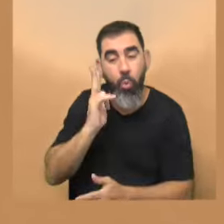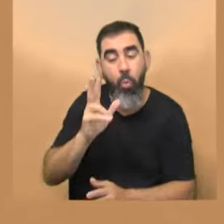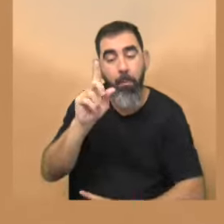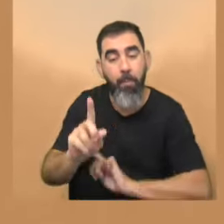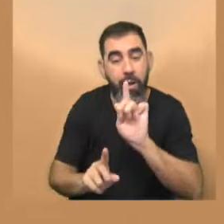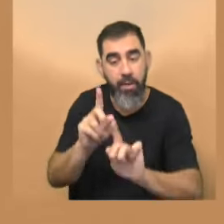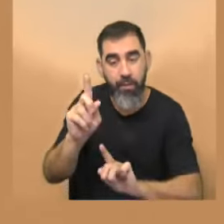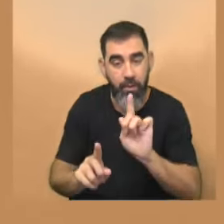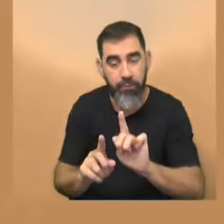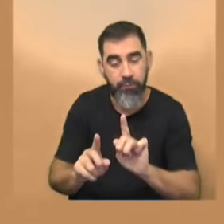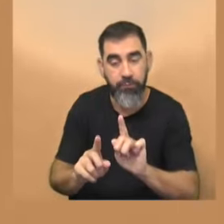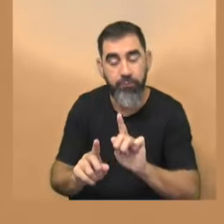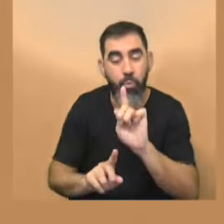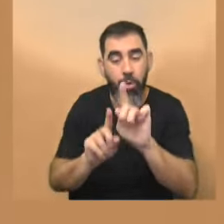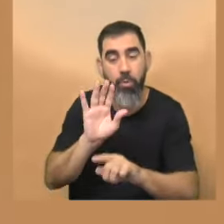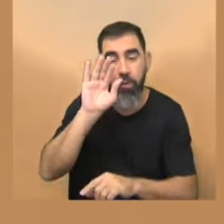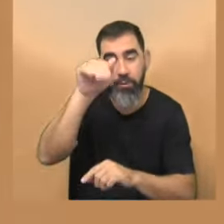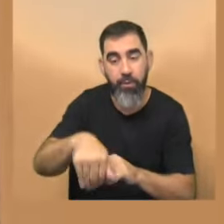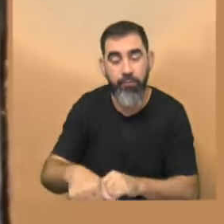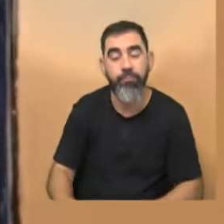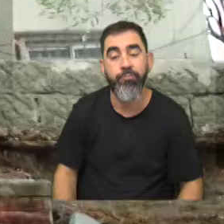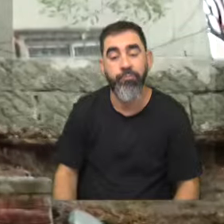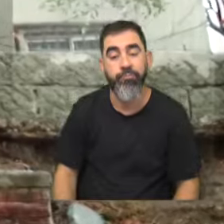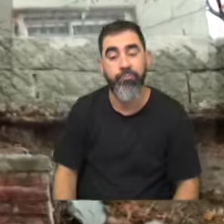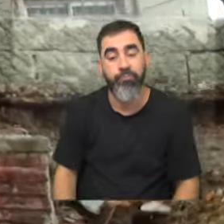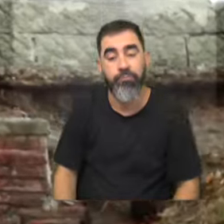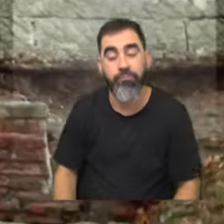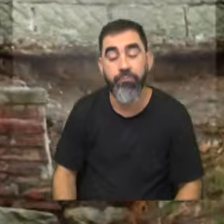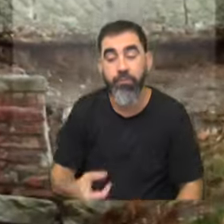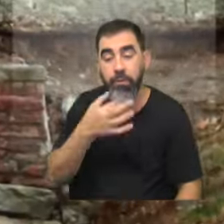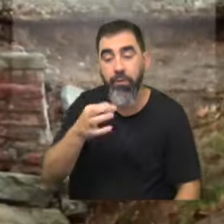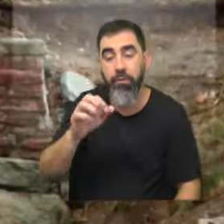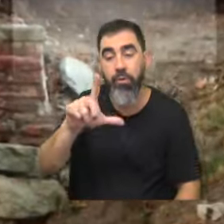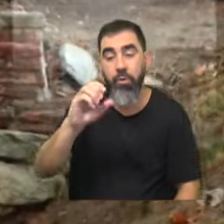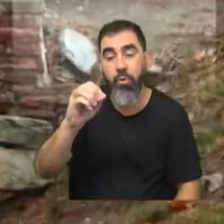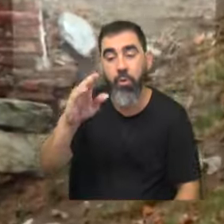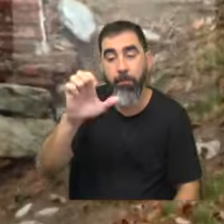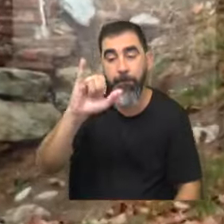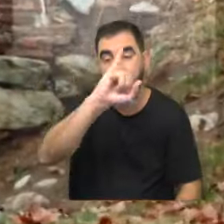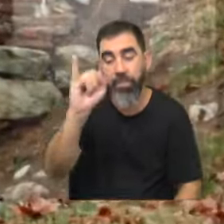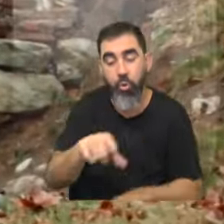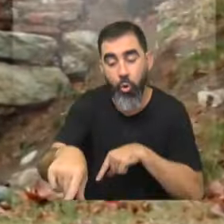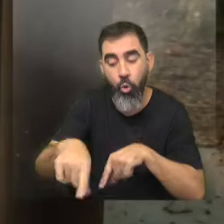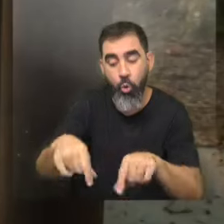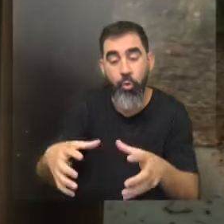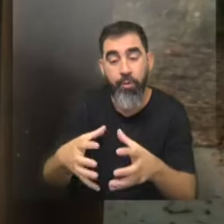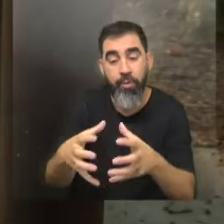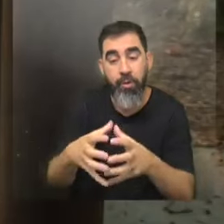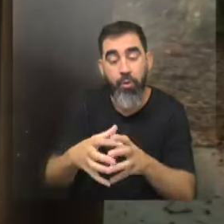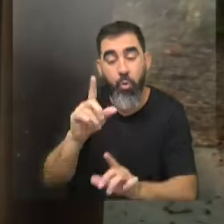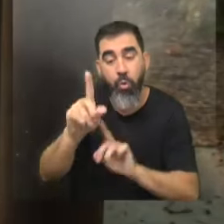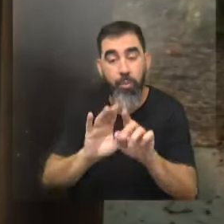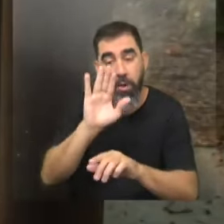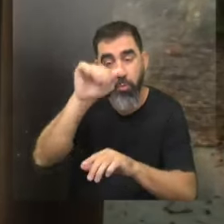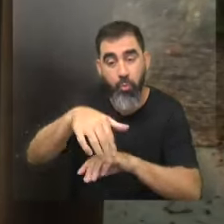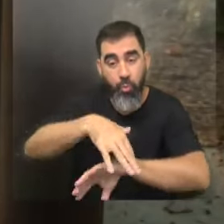de la Educación de la Universidad de la República. Según José López Más, coordinador del equipo de antropólogos de la UDELAR,